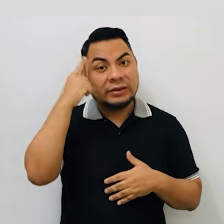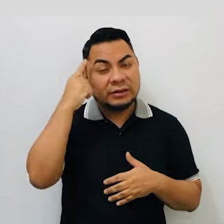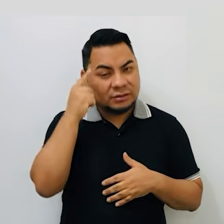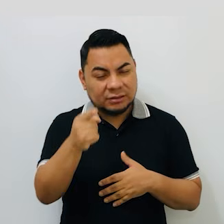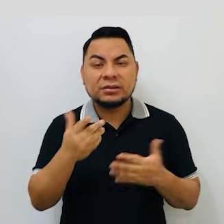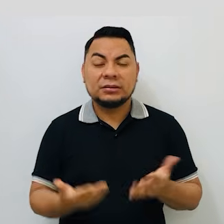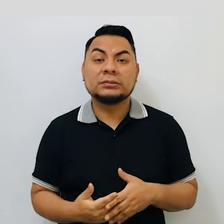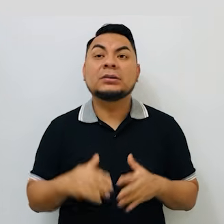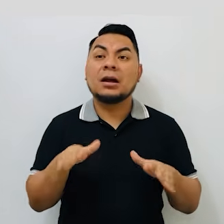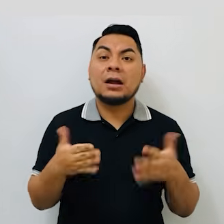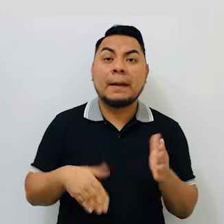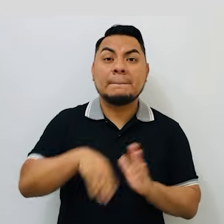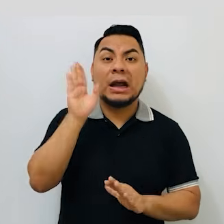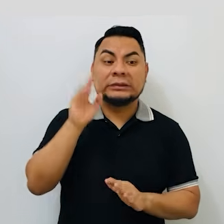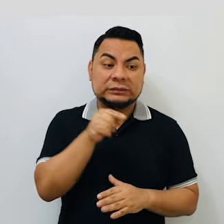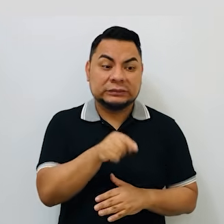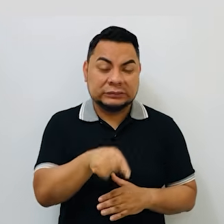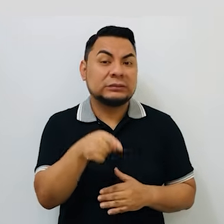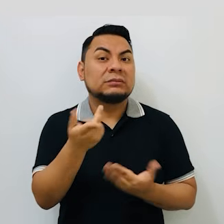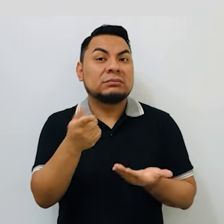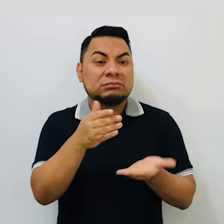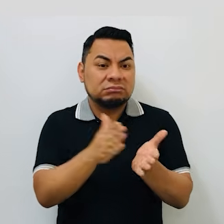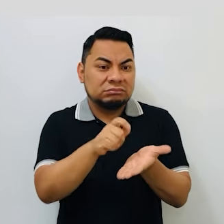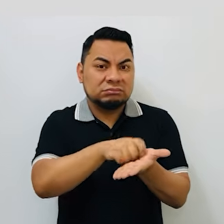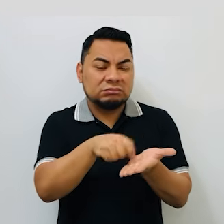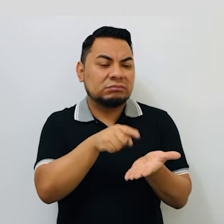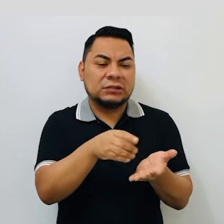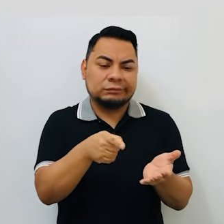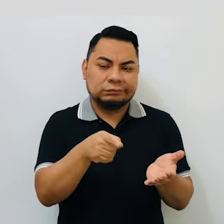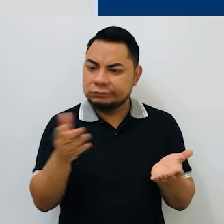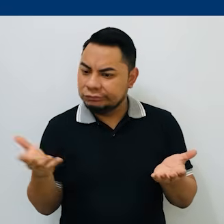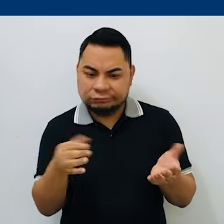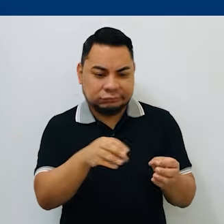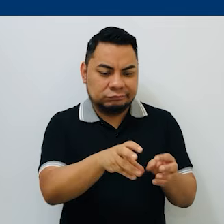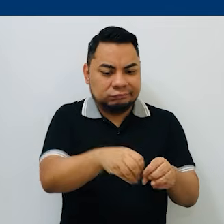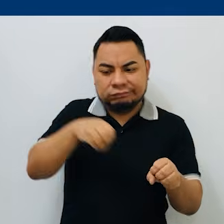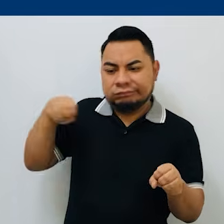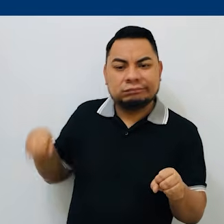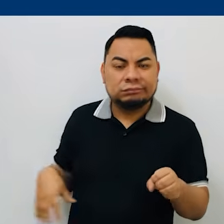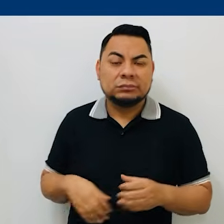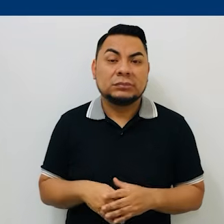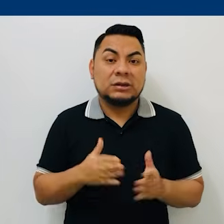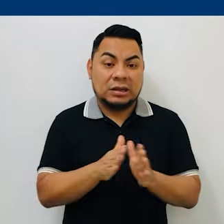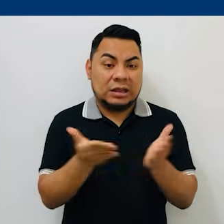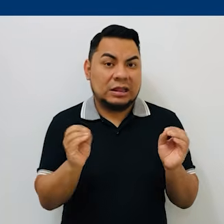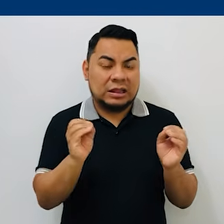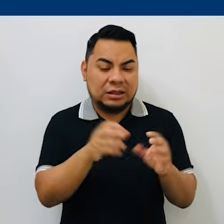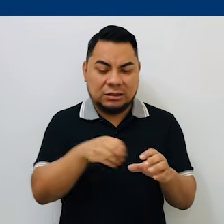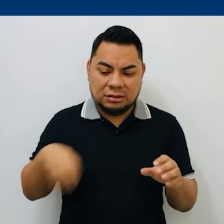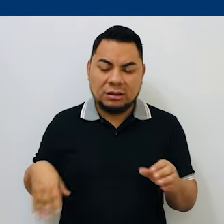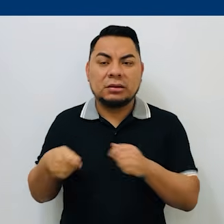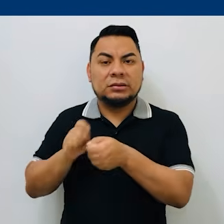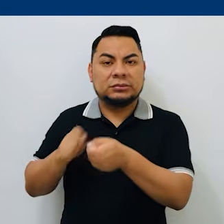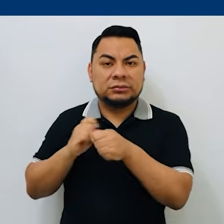tener en cuenta que, si hubiera más cédulas, se retirará al azar la cantidad sobrante y, sin